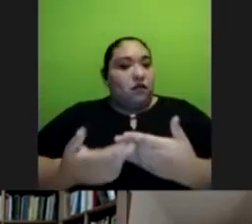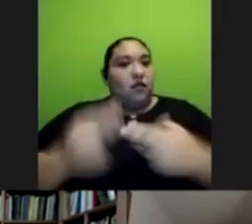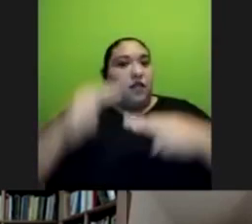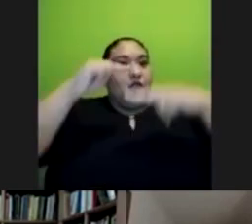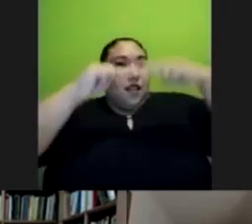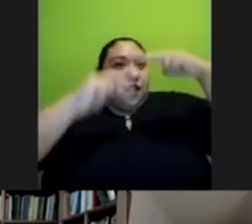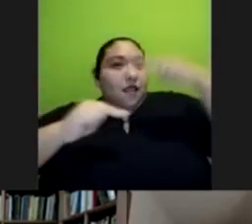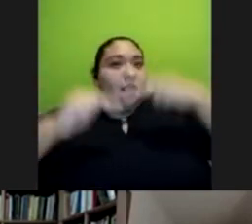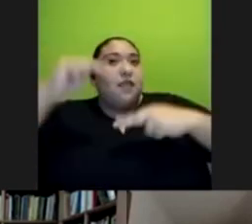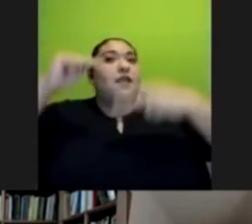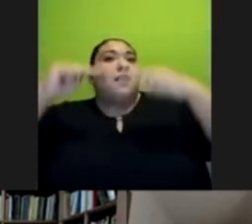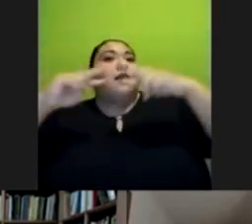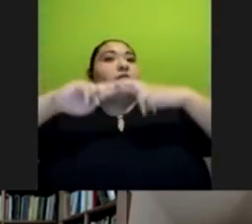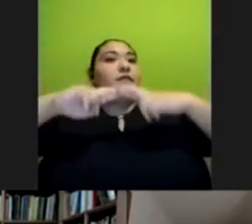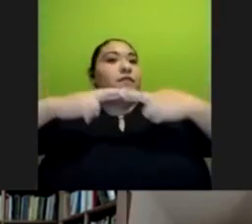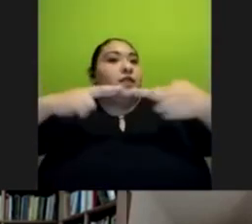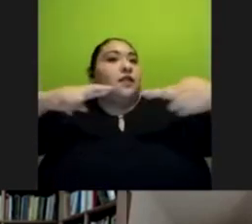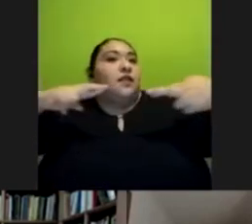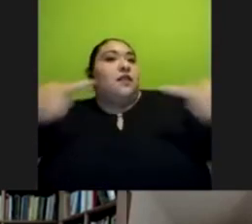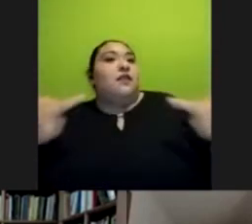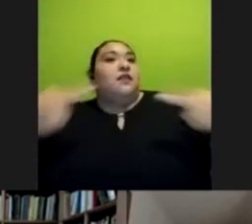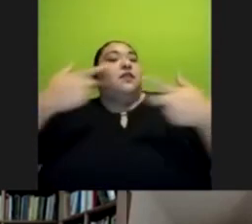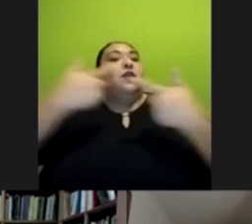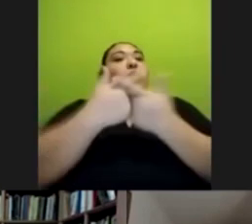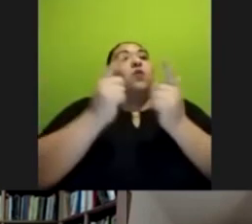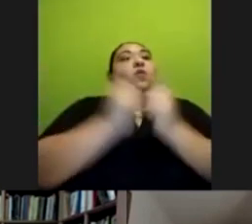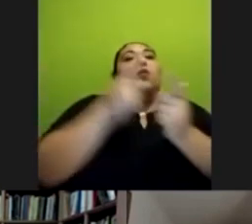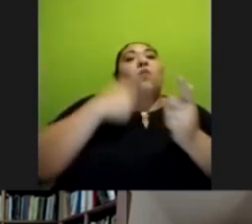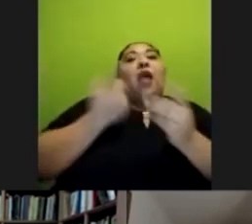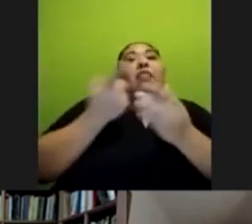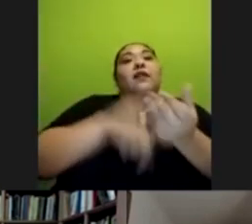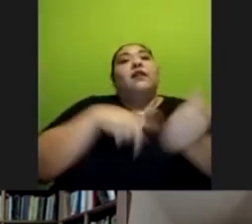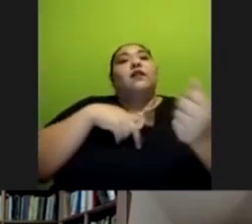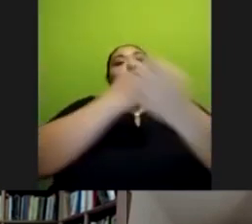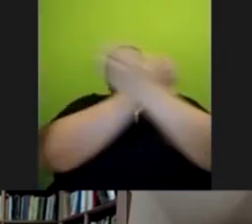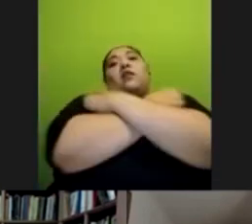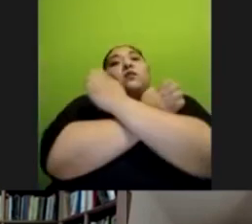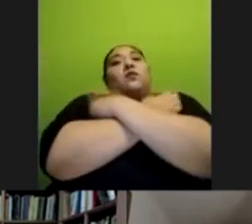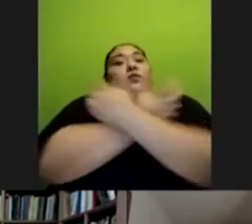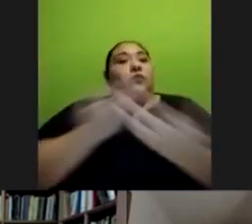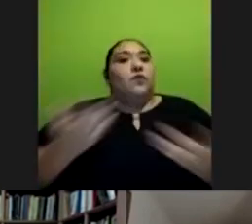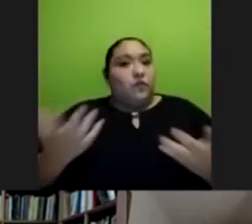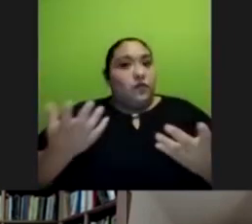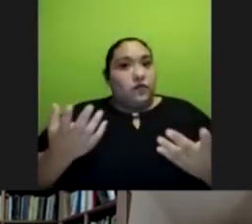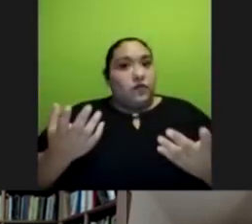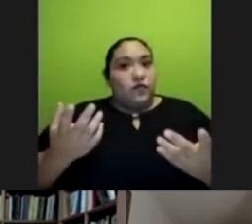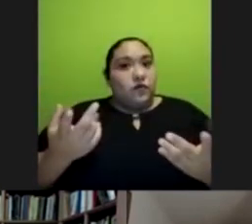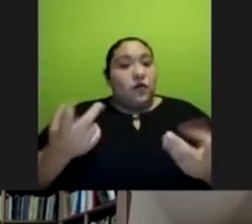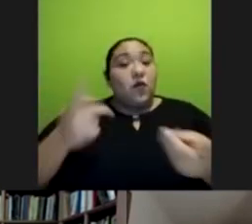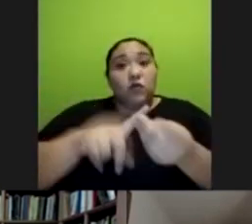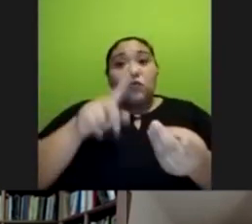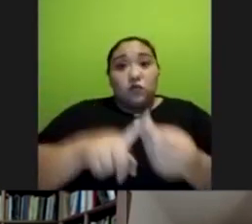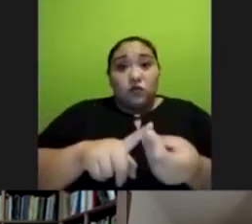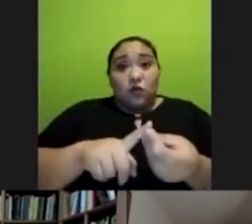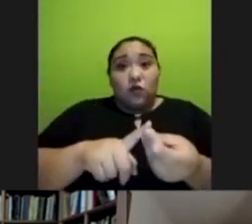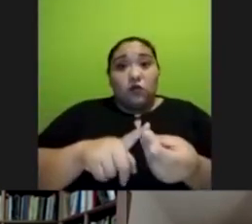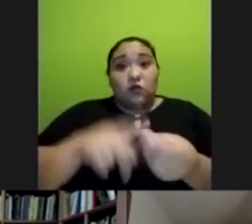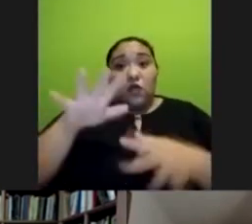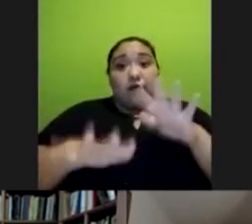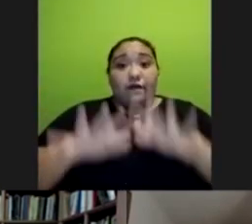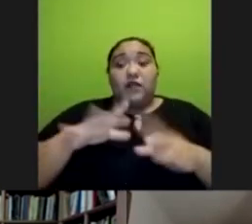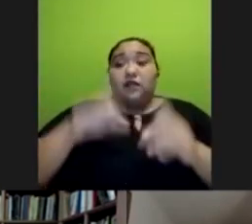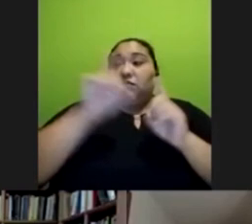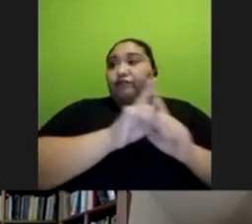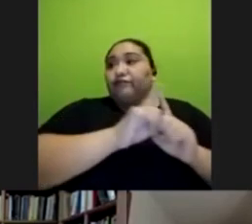relaciones entre grupos en la propia institución educativa, donde los roles sociales con frecuencia se trasladan como